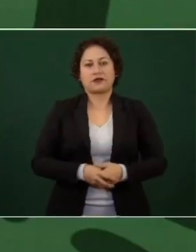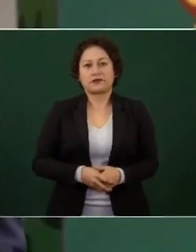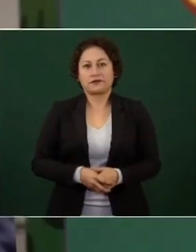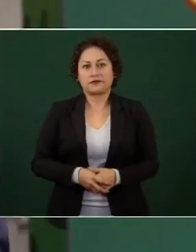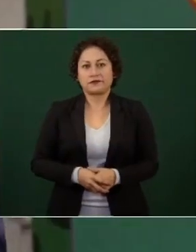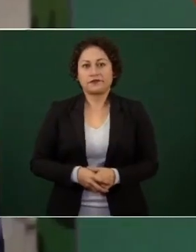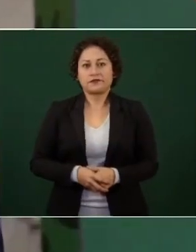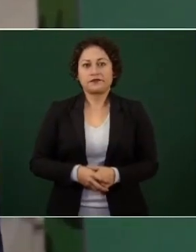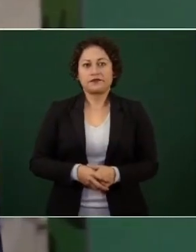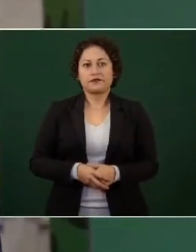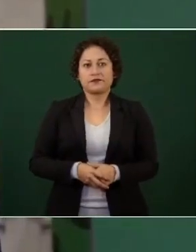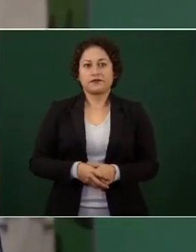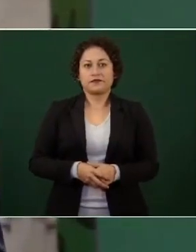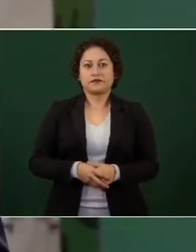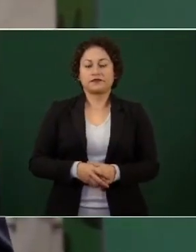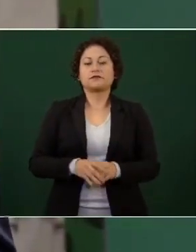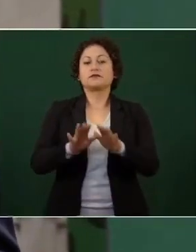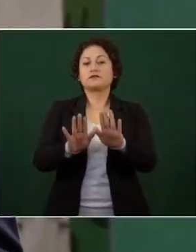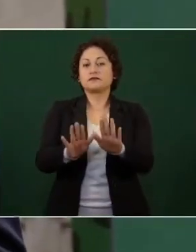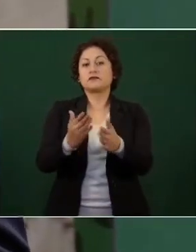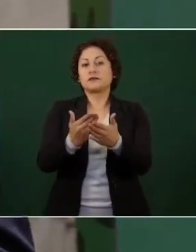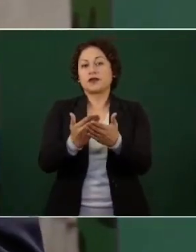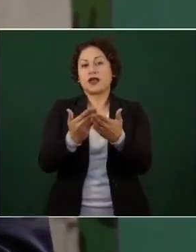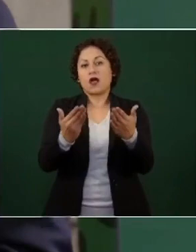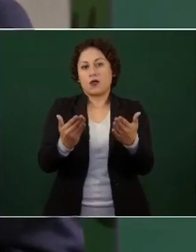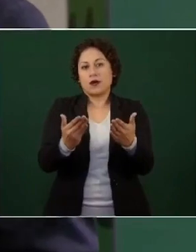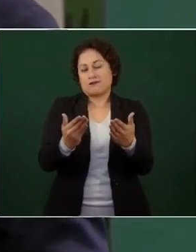regresamos a lo mismo.